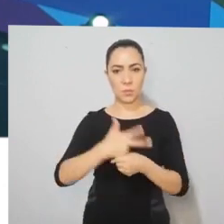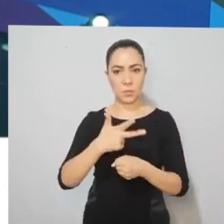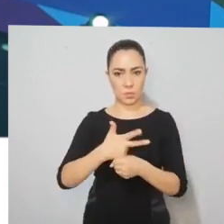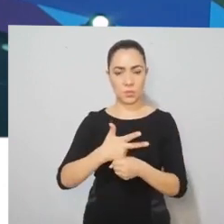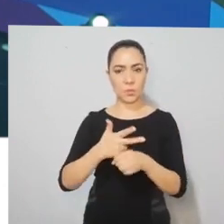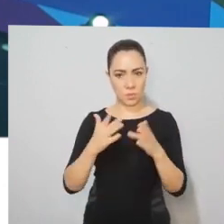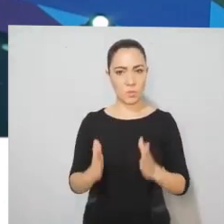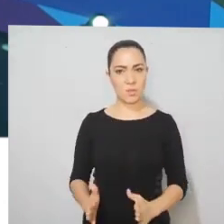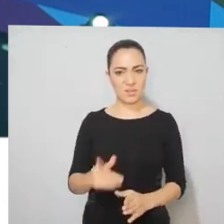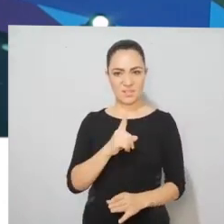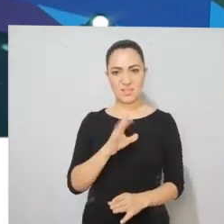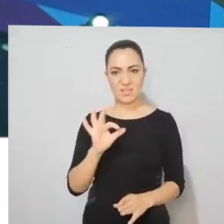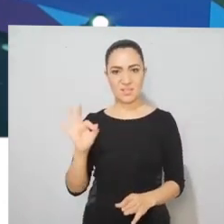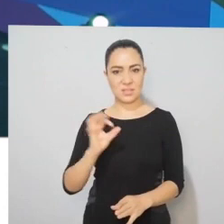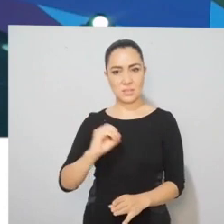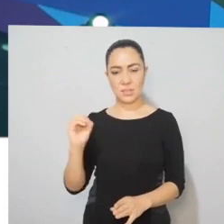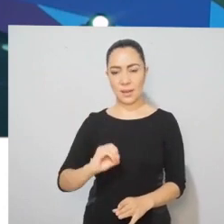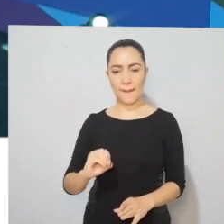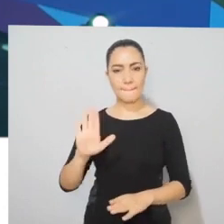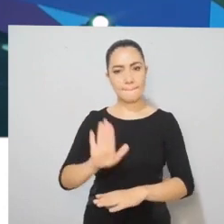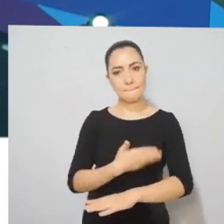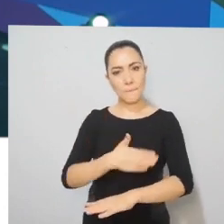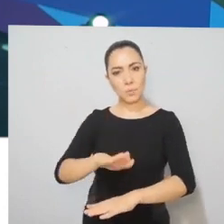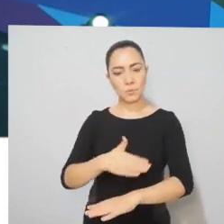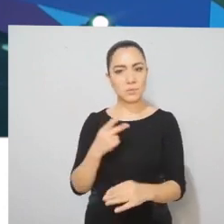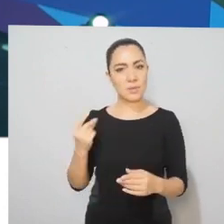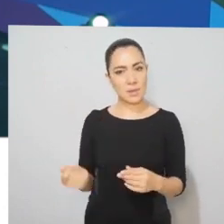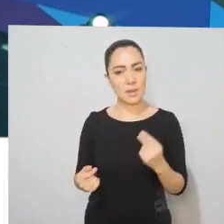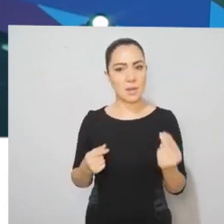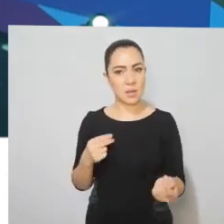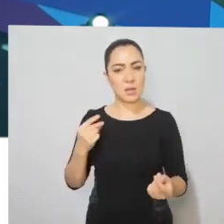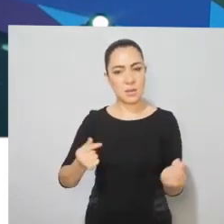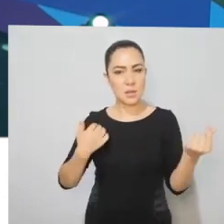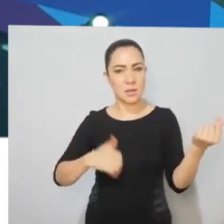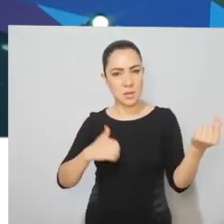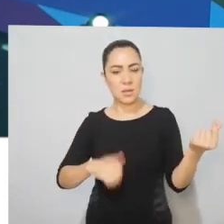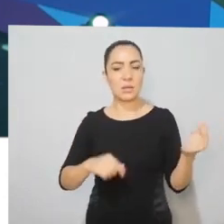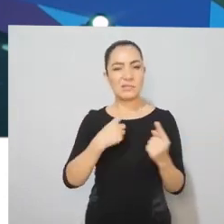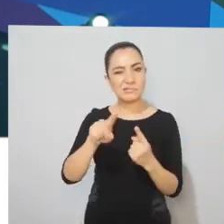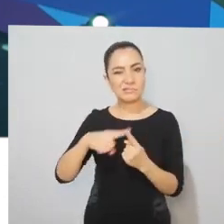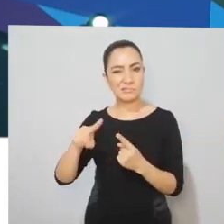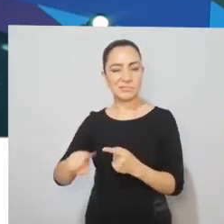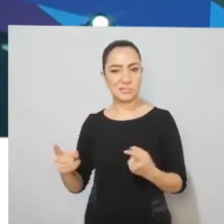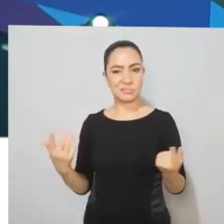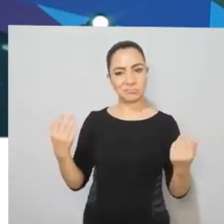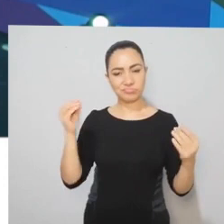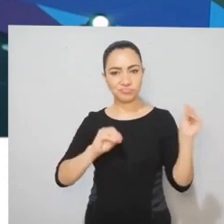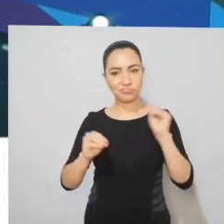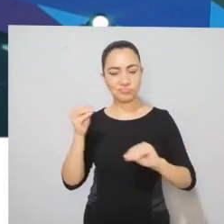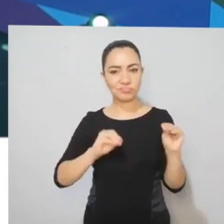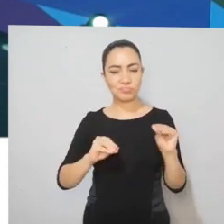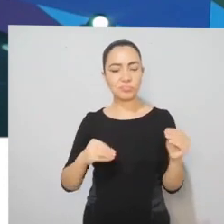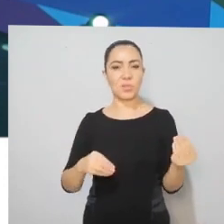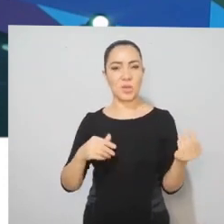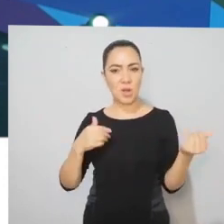guatemalteco 100% de música pop rock, donde se fusionan diversos ritmos, como el rock,